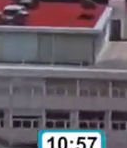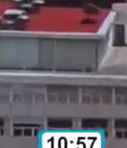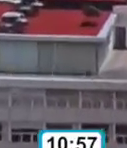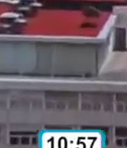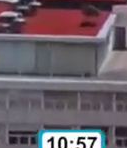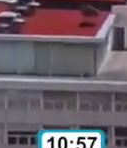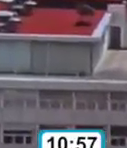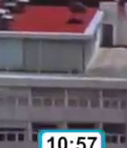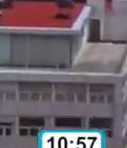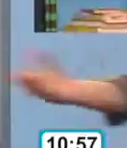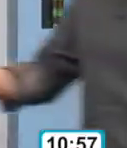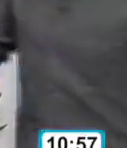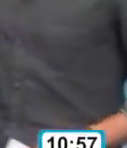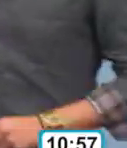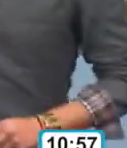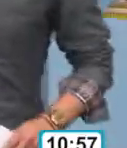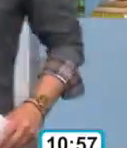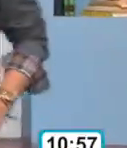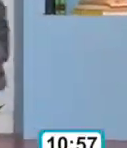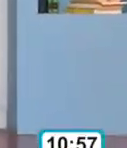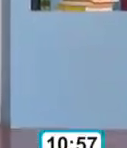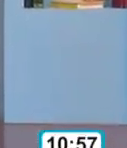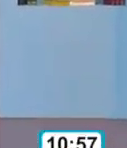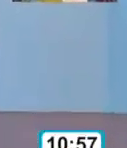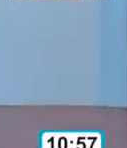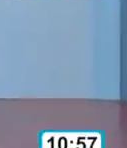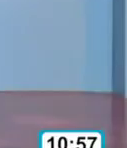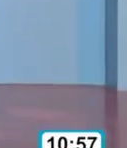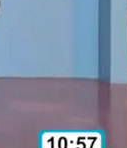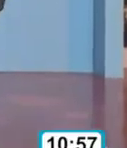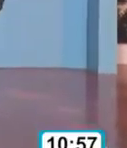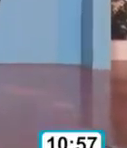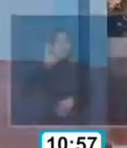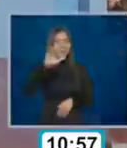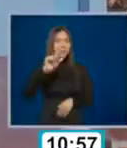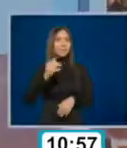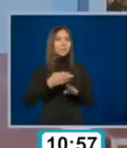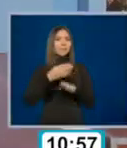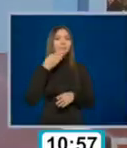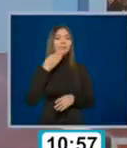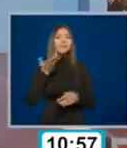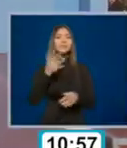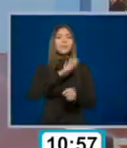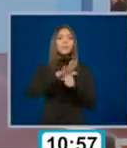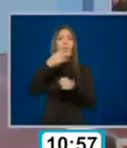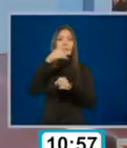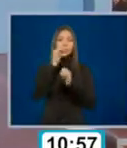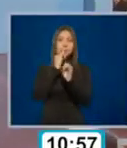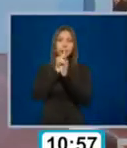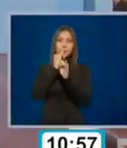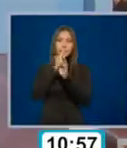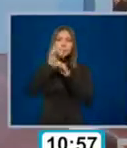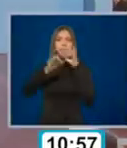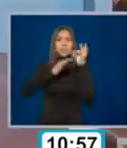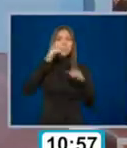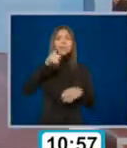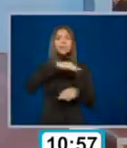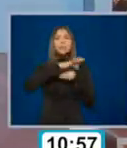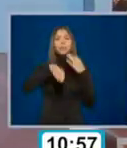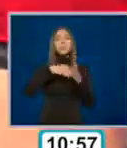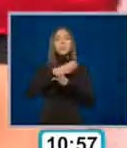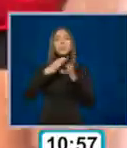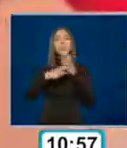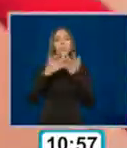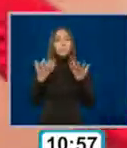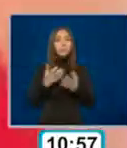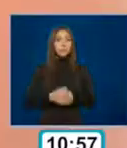¡Aplauso para Matías Ferreira! Ahí Muy estamos. bien, hermano. Muchas gracias. Oye, cuéntame las redes sociales para estar al pendiente de todo lo que andas haciendo. Felicidades. Por otra supuesto. vez ¿Te también.